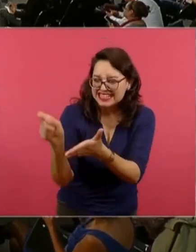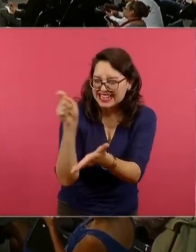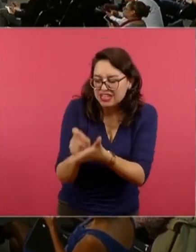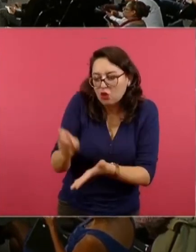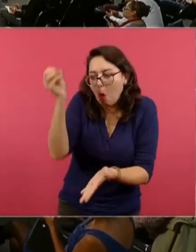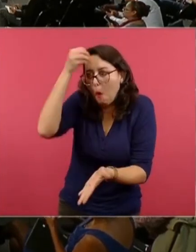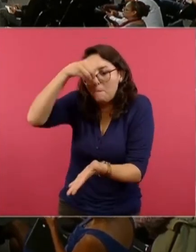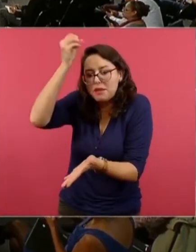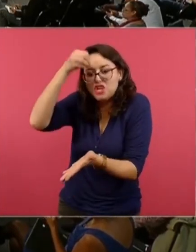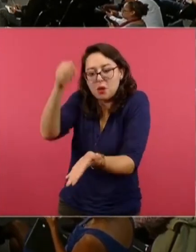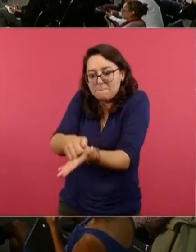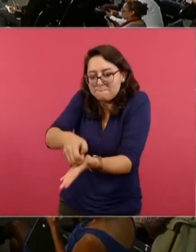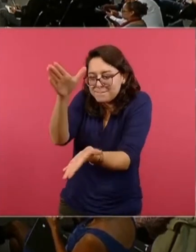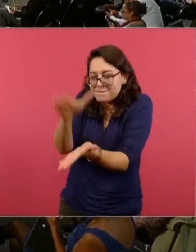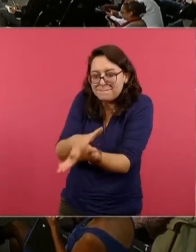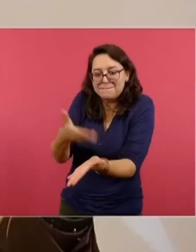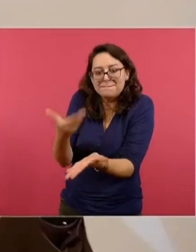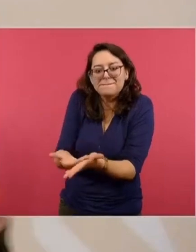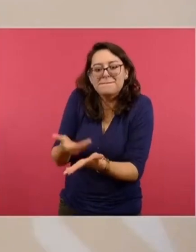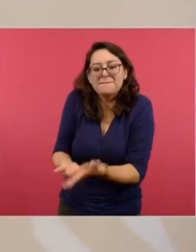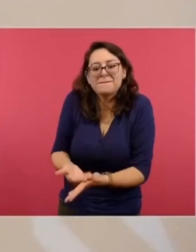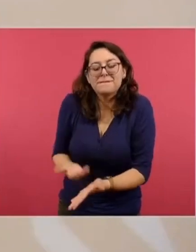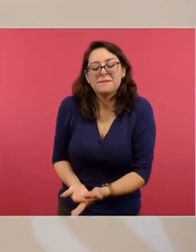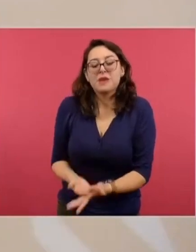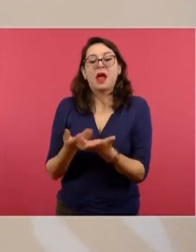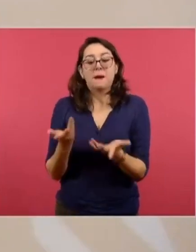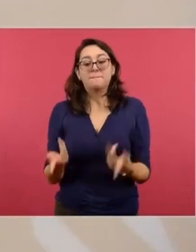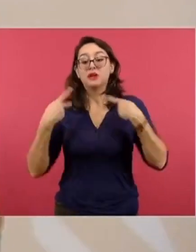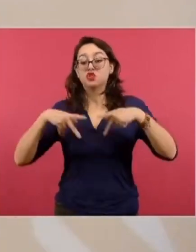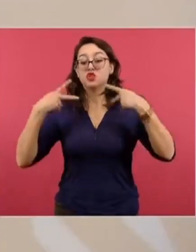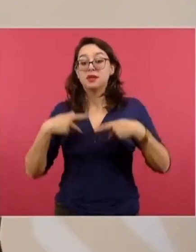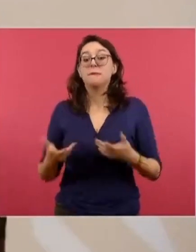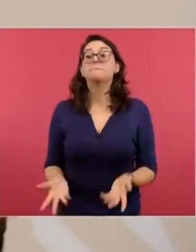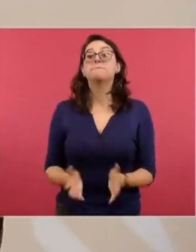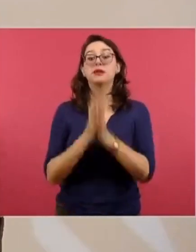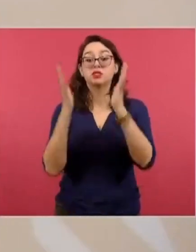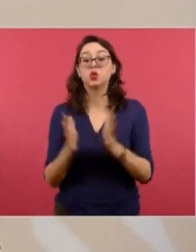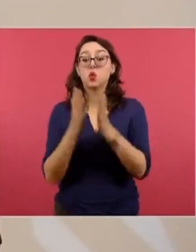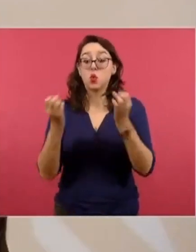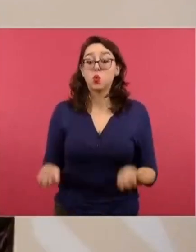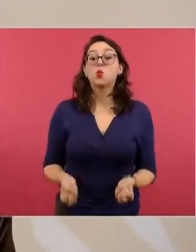lo que ellos pensaban de la nueva escuela mexicana. ¿Cuánta gente participó en ese drive?